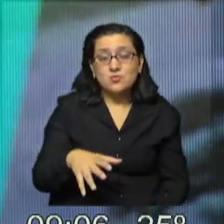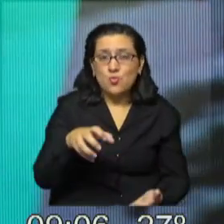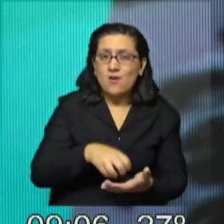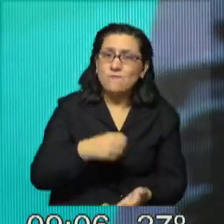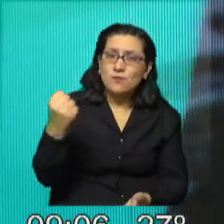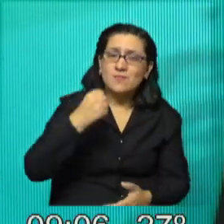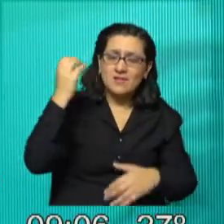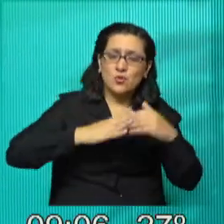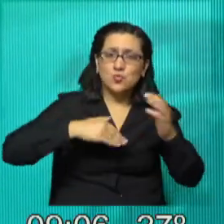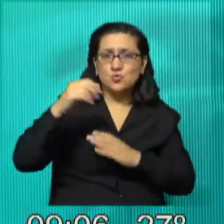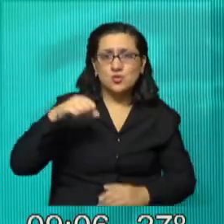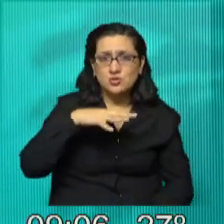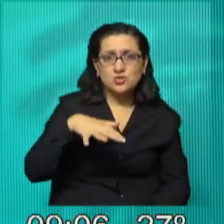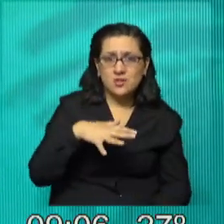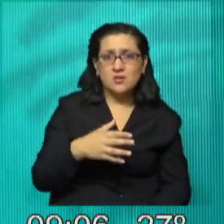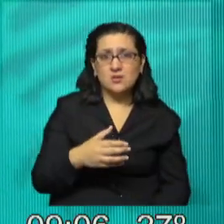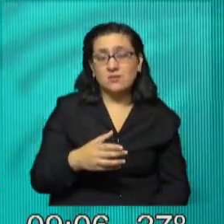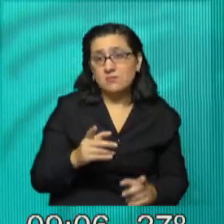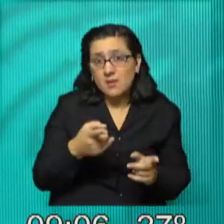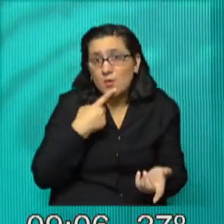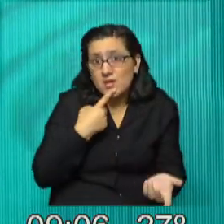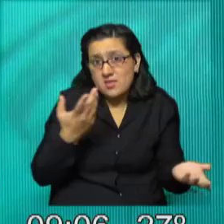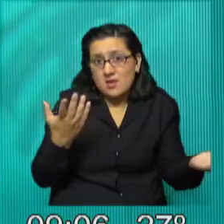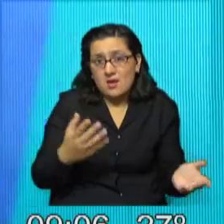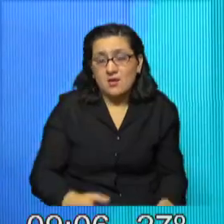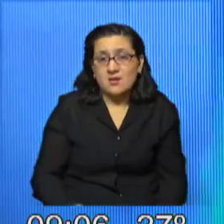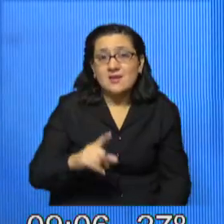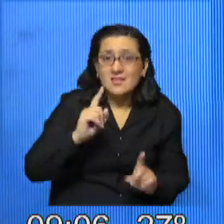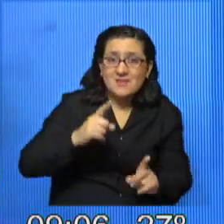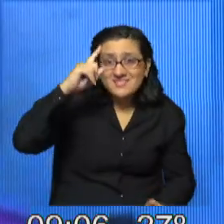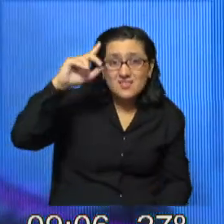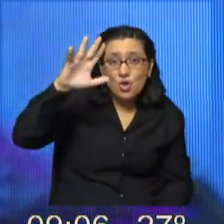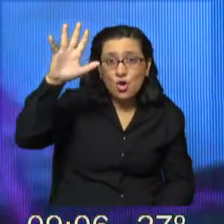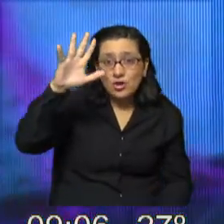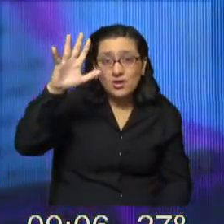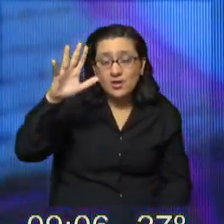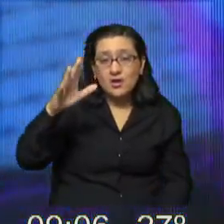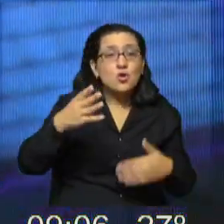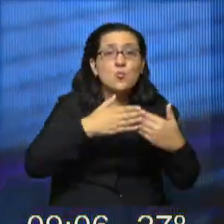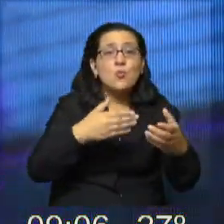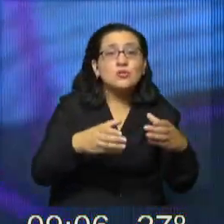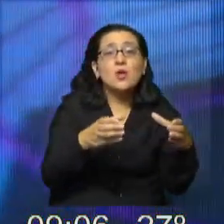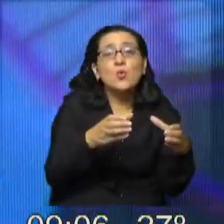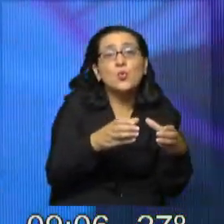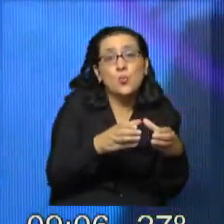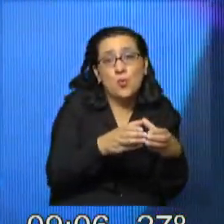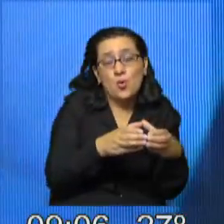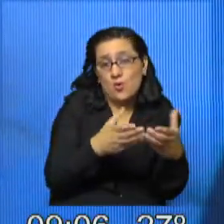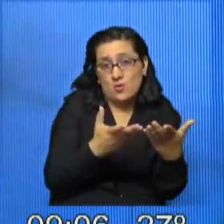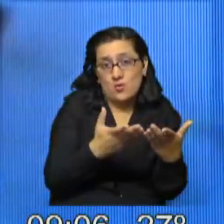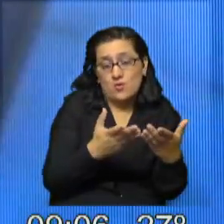de construcción de la sociedad, y porque es política y es ideológica. Entonces hay que discutir una concepción vinculada a un modelo de